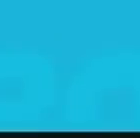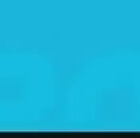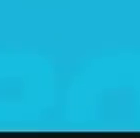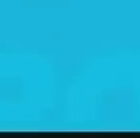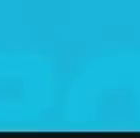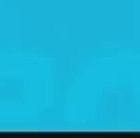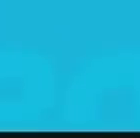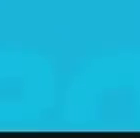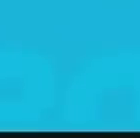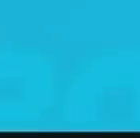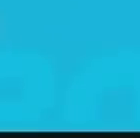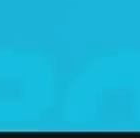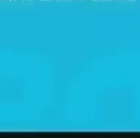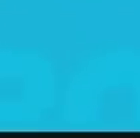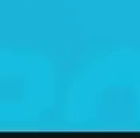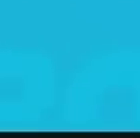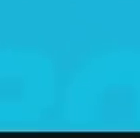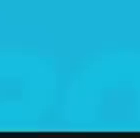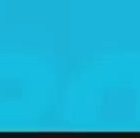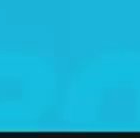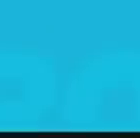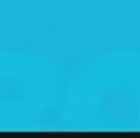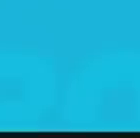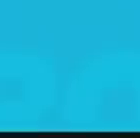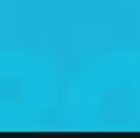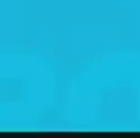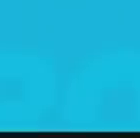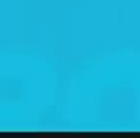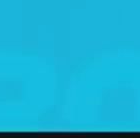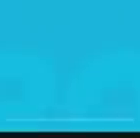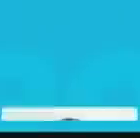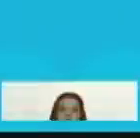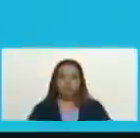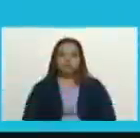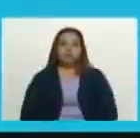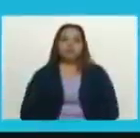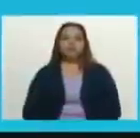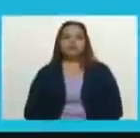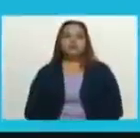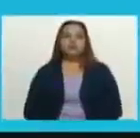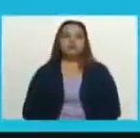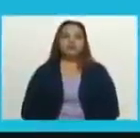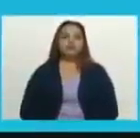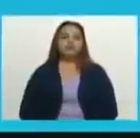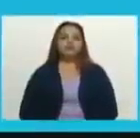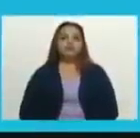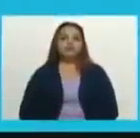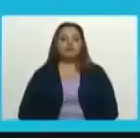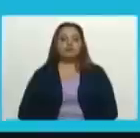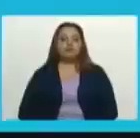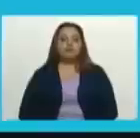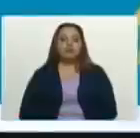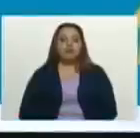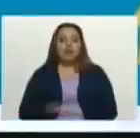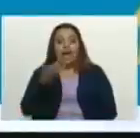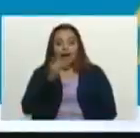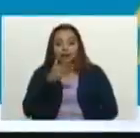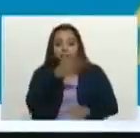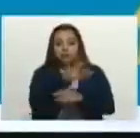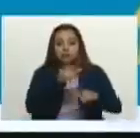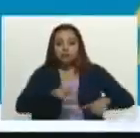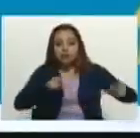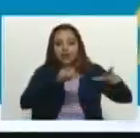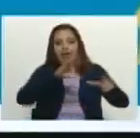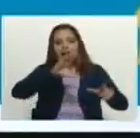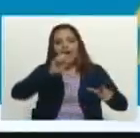aquí de la EPS de C, Comunidad y Patria, Cagua, municipio Sucre, estado Aragua. En Cagua, Cagua es